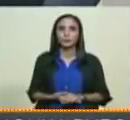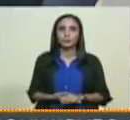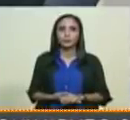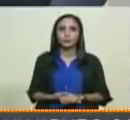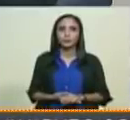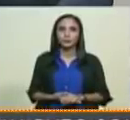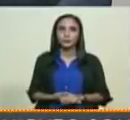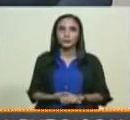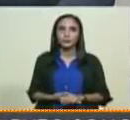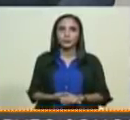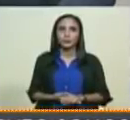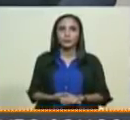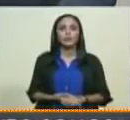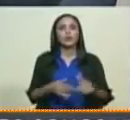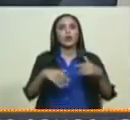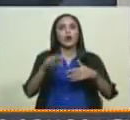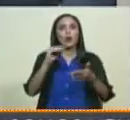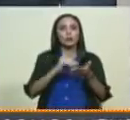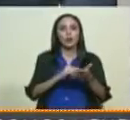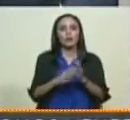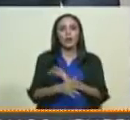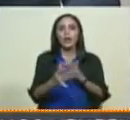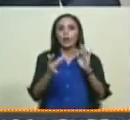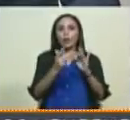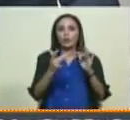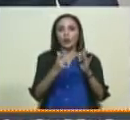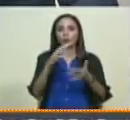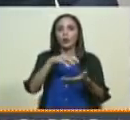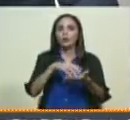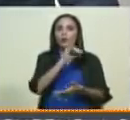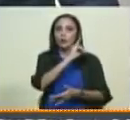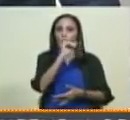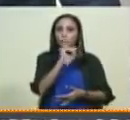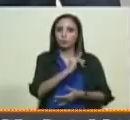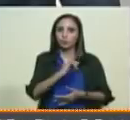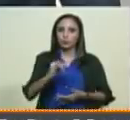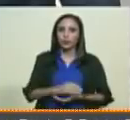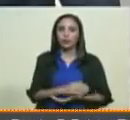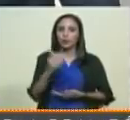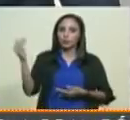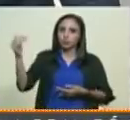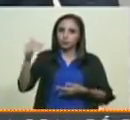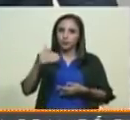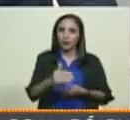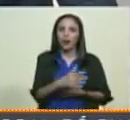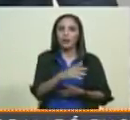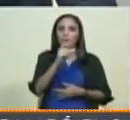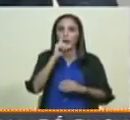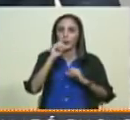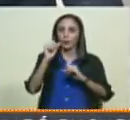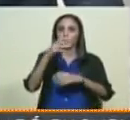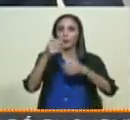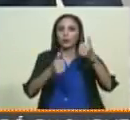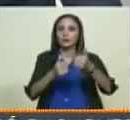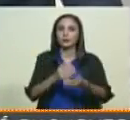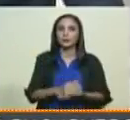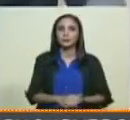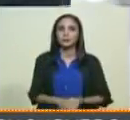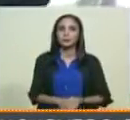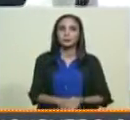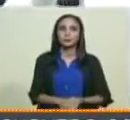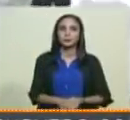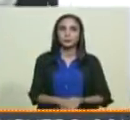Bien, vamos a empalmarnos nuevamente con la señal en vivo y directo desde el estado Zulia con la llegada del presidente y candidato del Frente Amplio de la